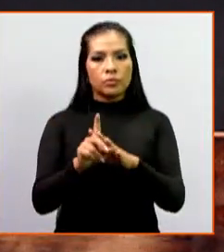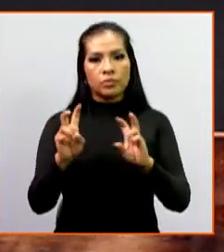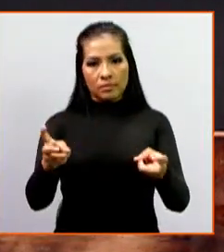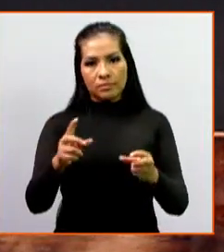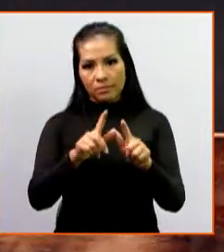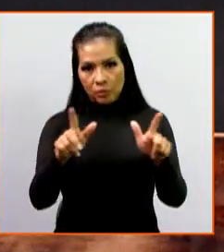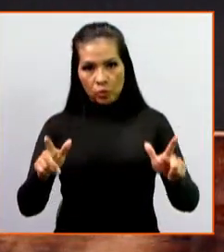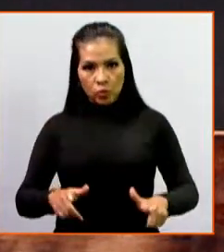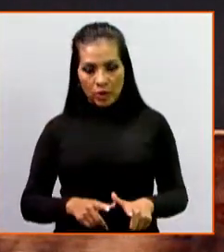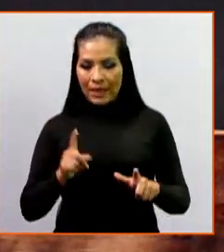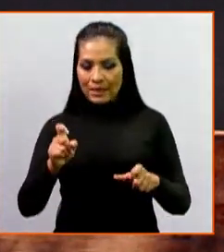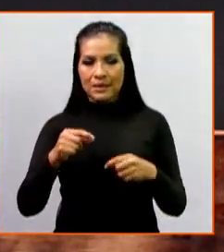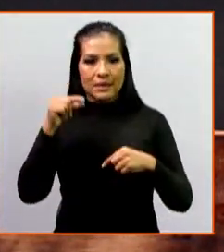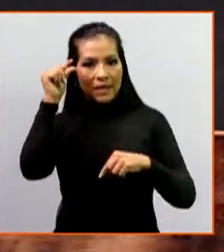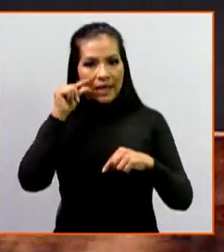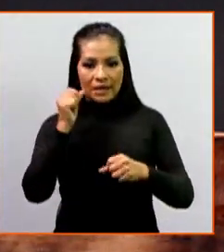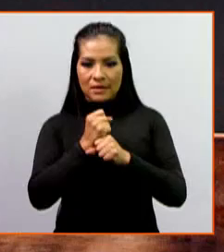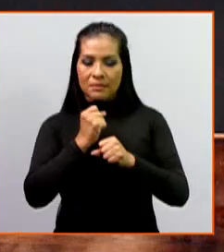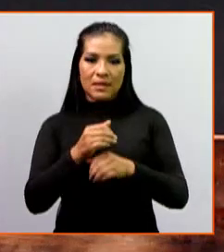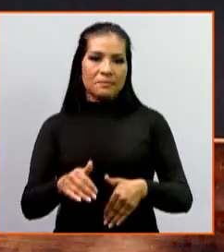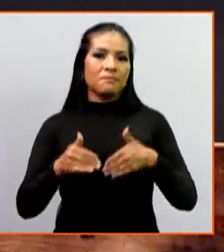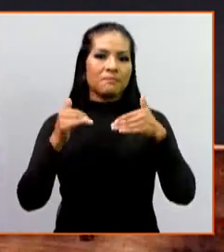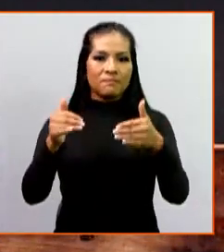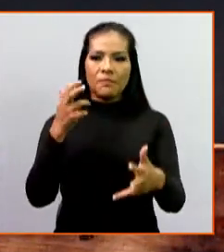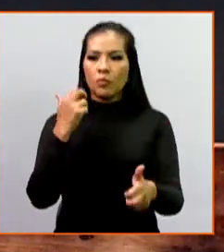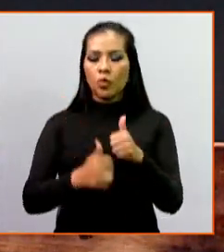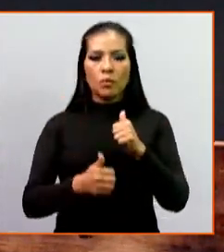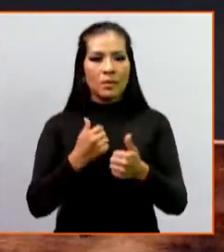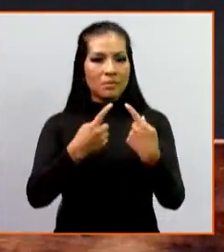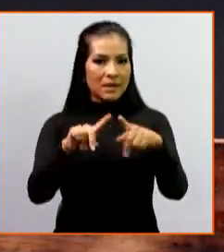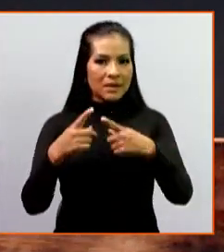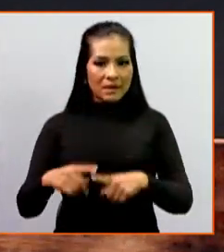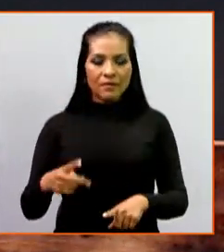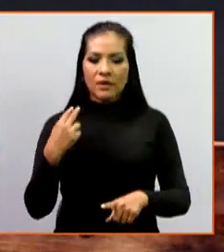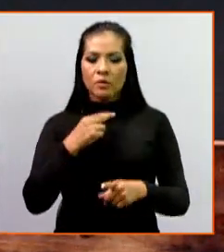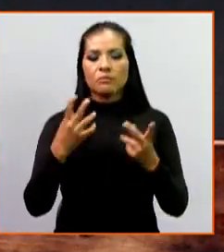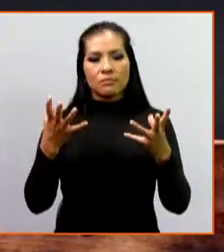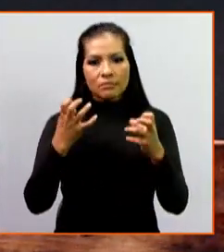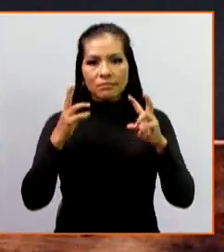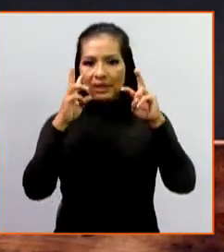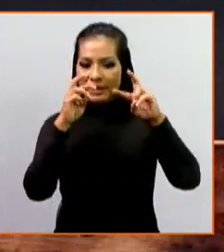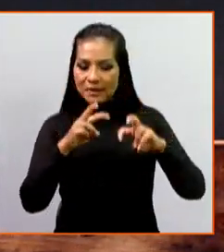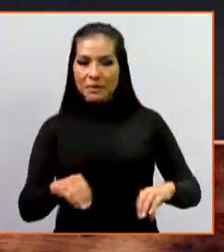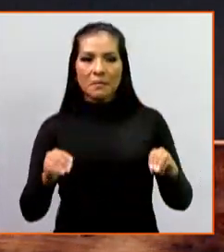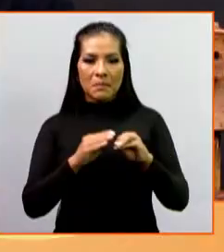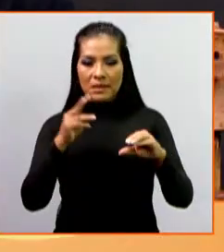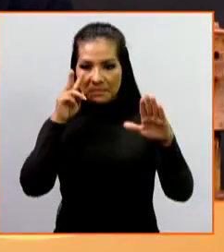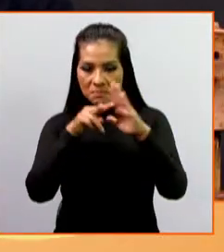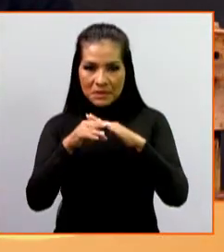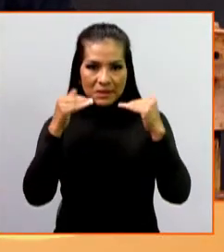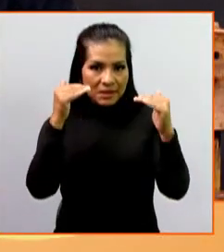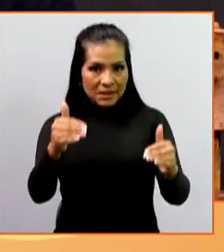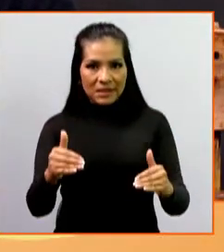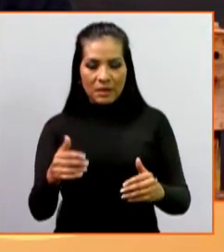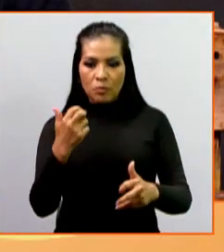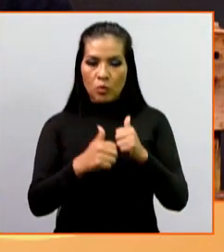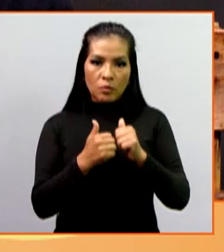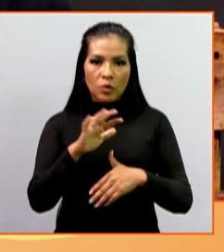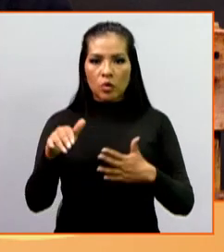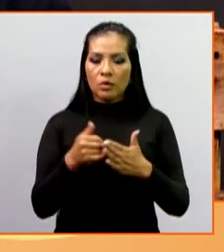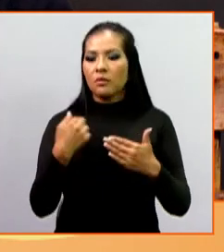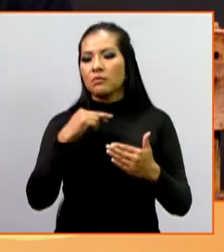trabajar sobre los géneros, sobre problemáticas de géneros, cosas que queramos revisar, visibilizar, problematizar,